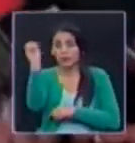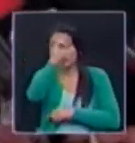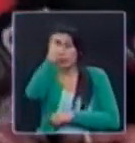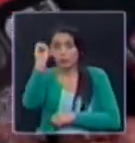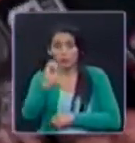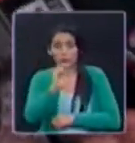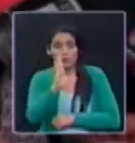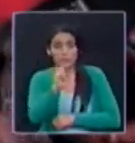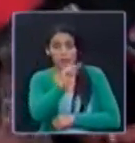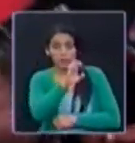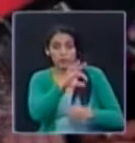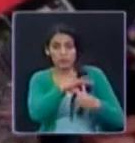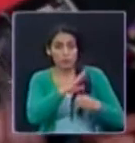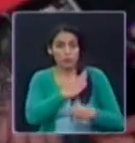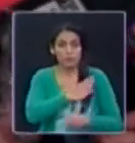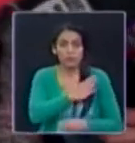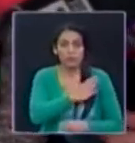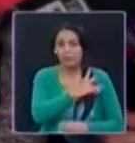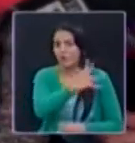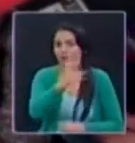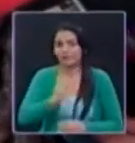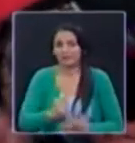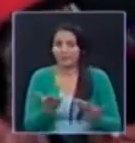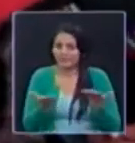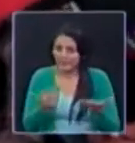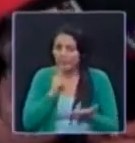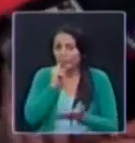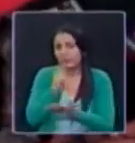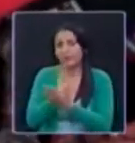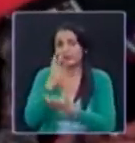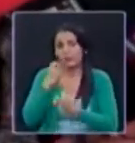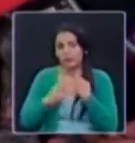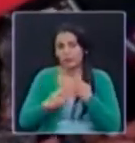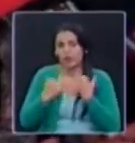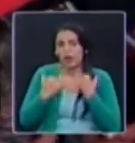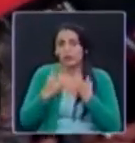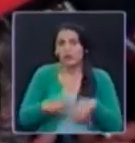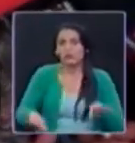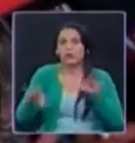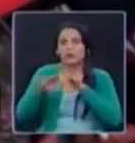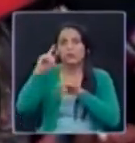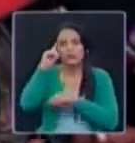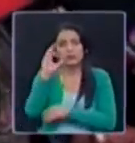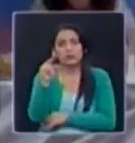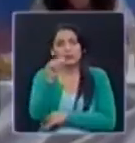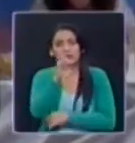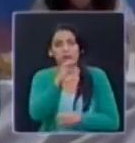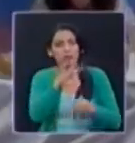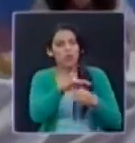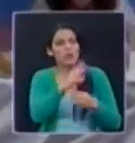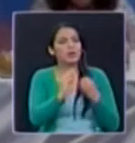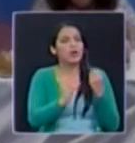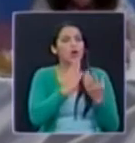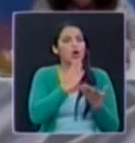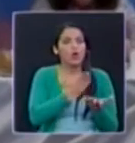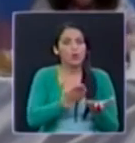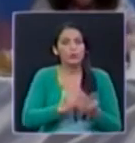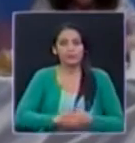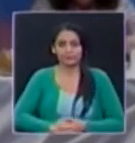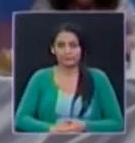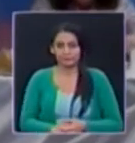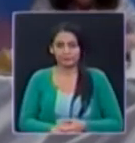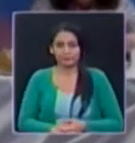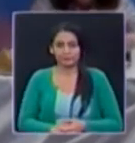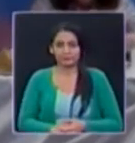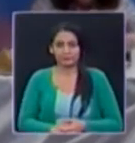y precisamente por ello debemos trabajar. Debemos saber cómo funciona el Consejo Nacional Electoral. Y para garantizar la